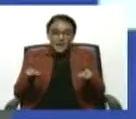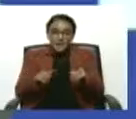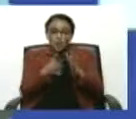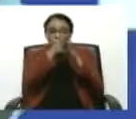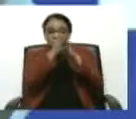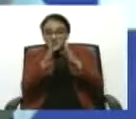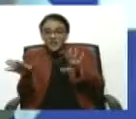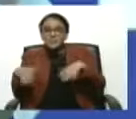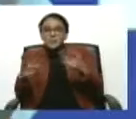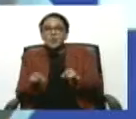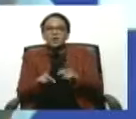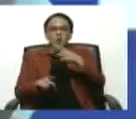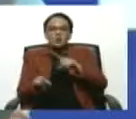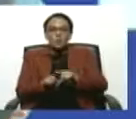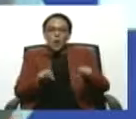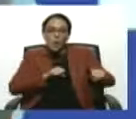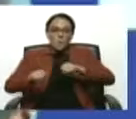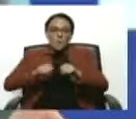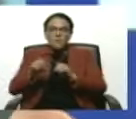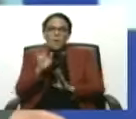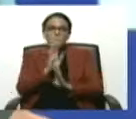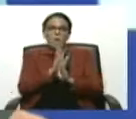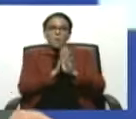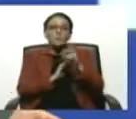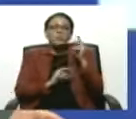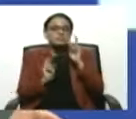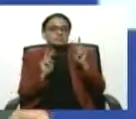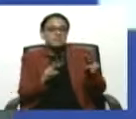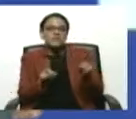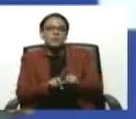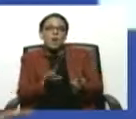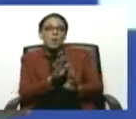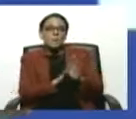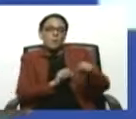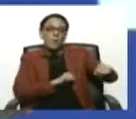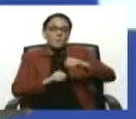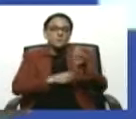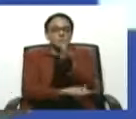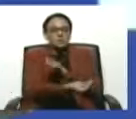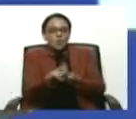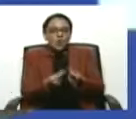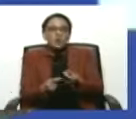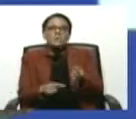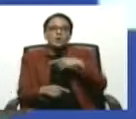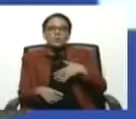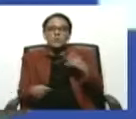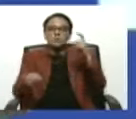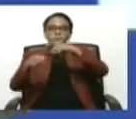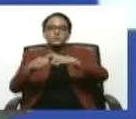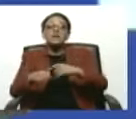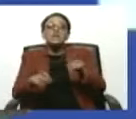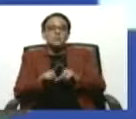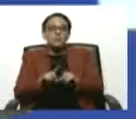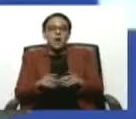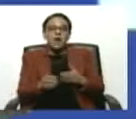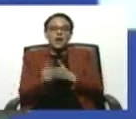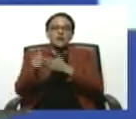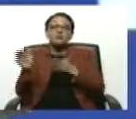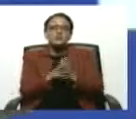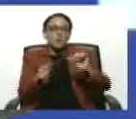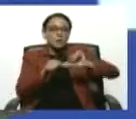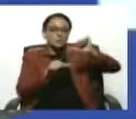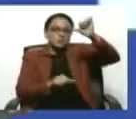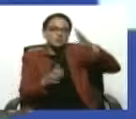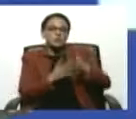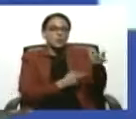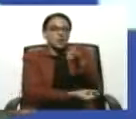tanto la CEPAL como el Fondo Monetario Internacional, pero que en definitiva nos colocan liderando el crecimiento regional, y